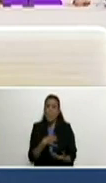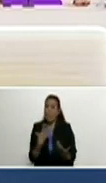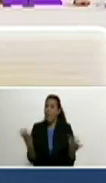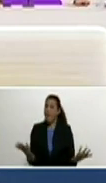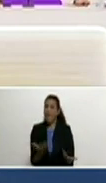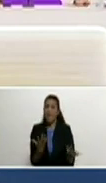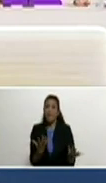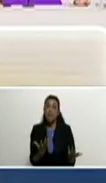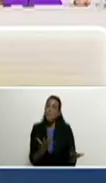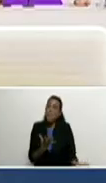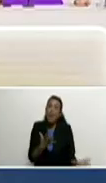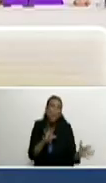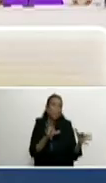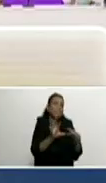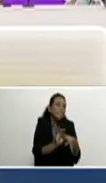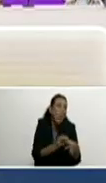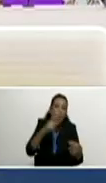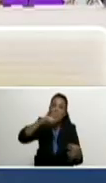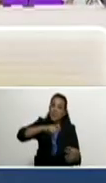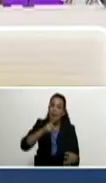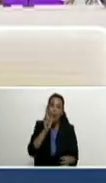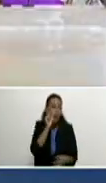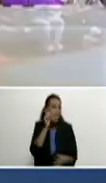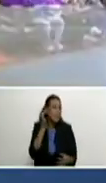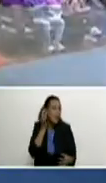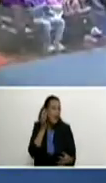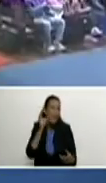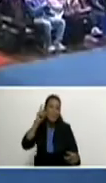¿Pero qué es de nosotros sin ustedes?